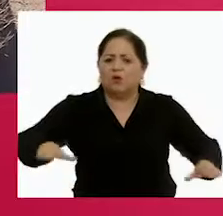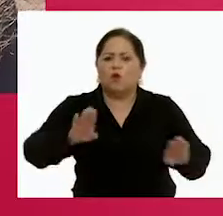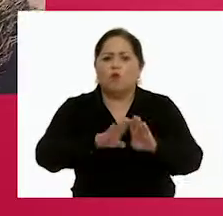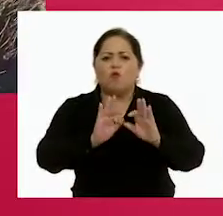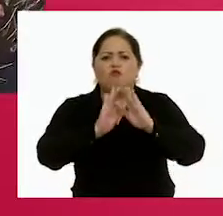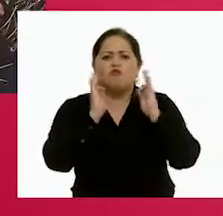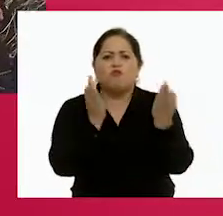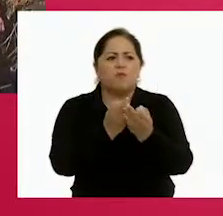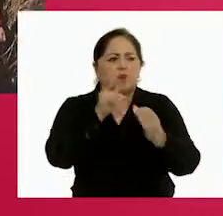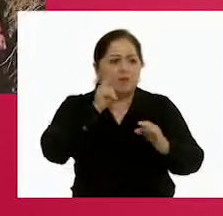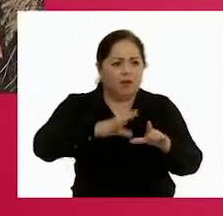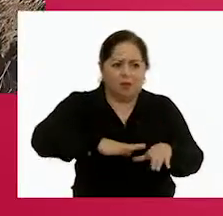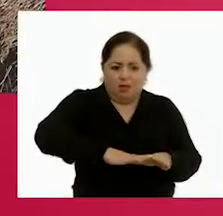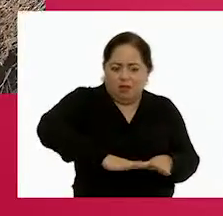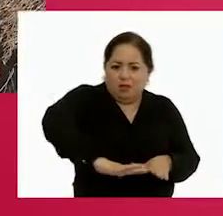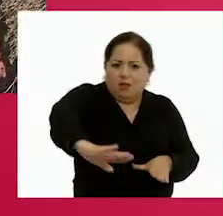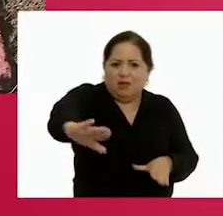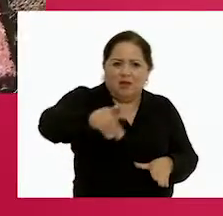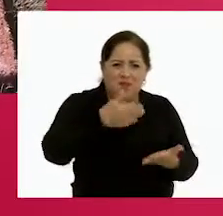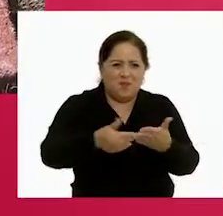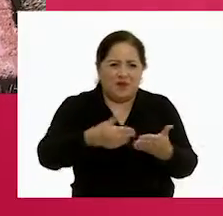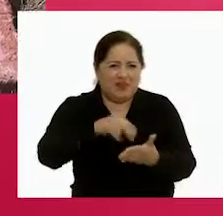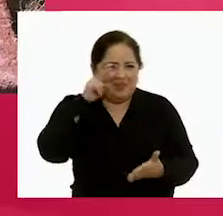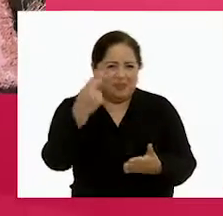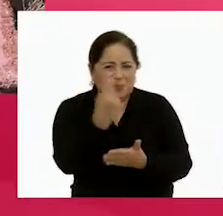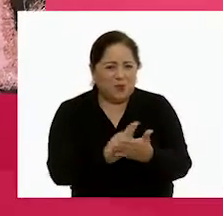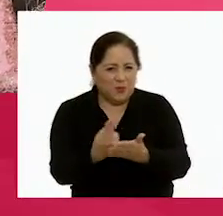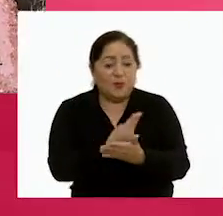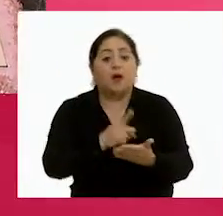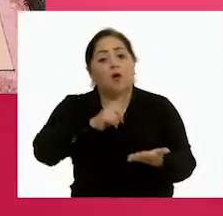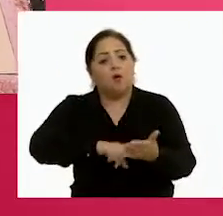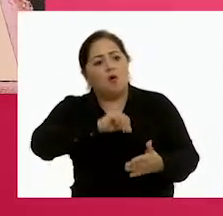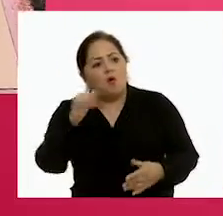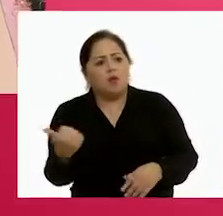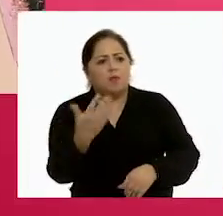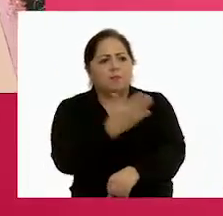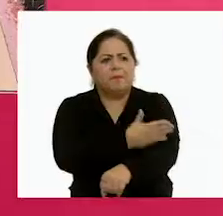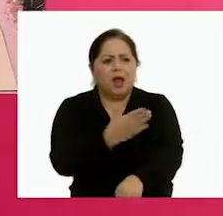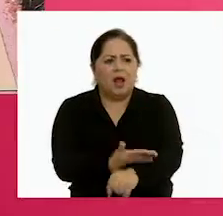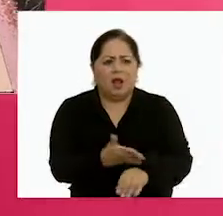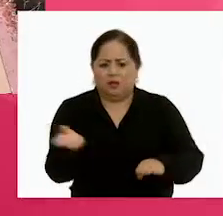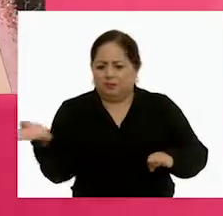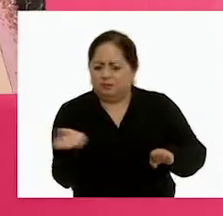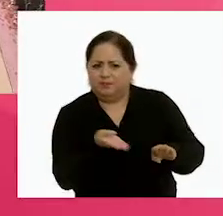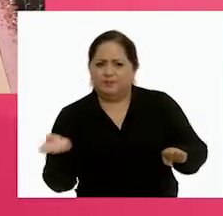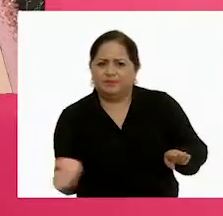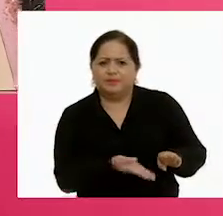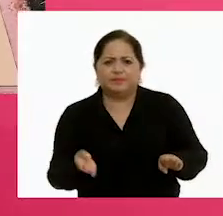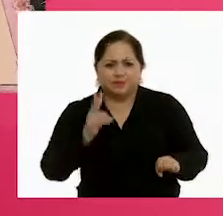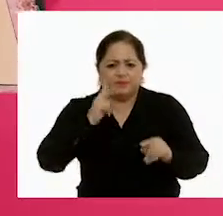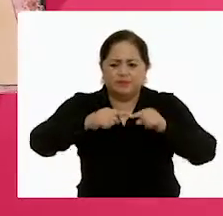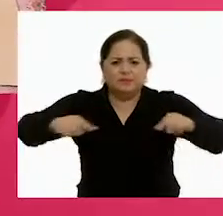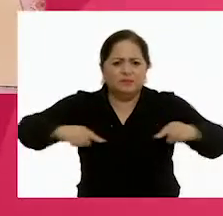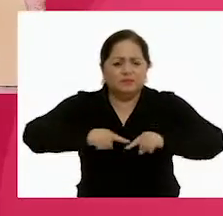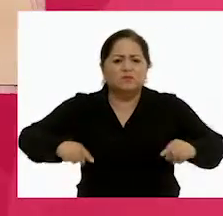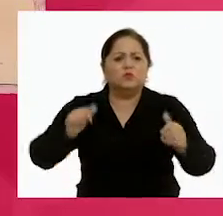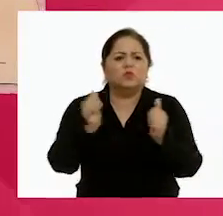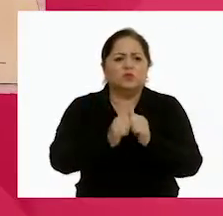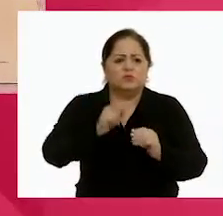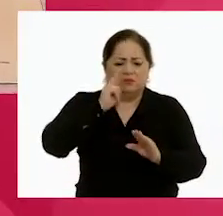forma como alargada, ¿no? Que es parecido a lo que tenemos acá, y luego vienen unos palos de forma perpendicular a lo que es la superficie de la plataforma con